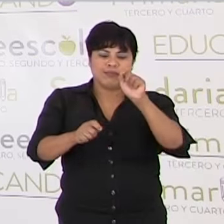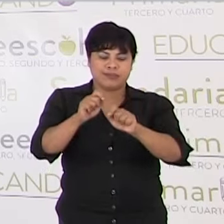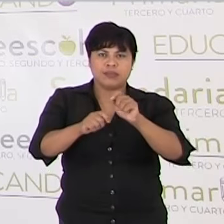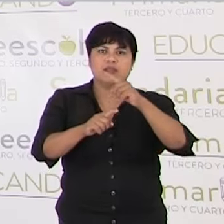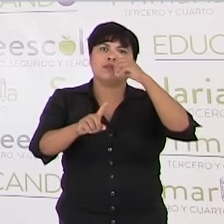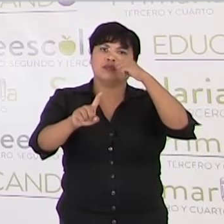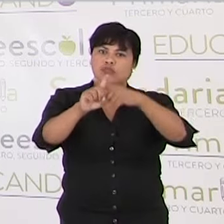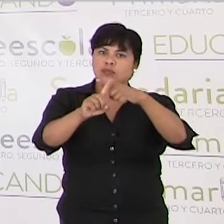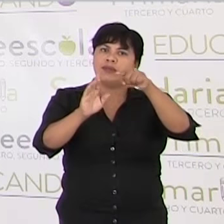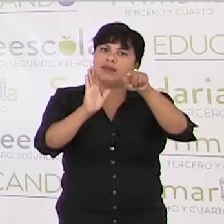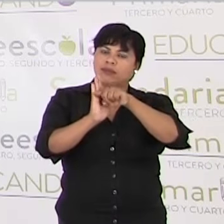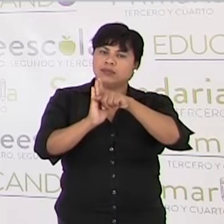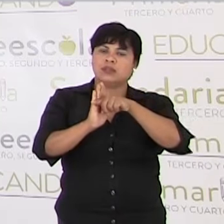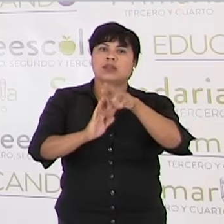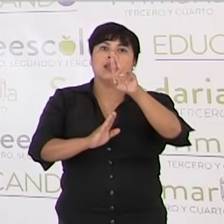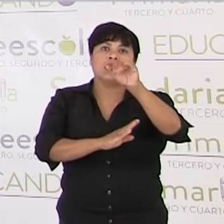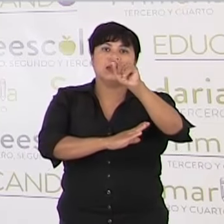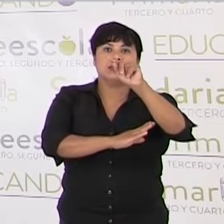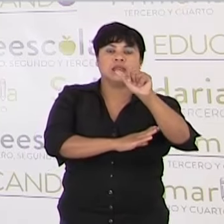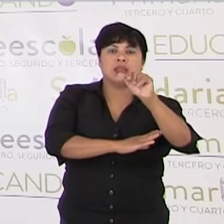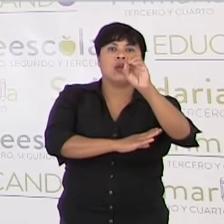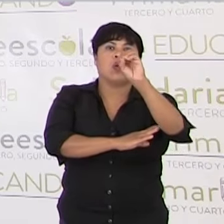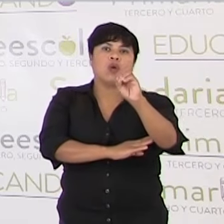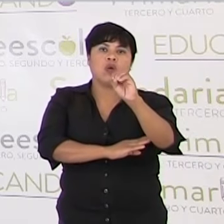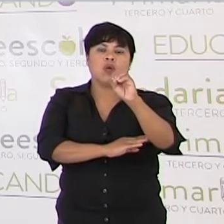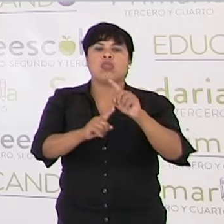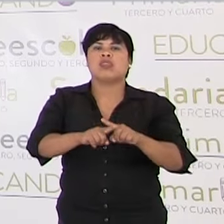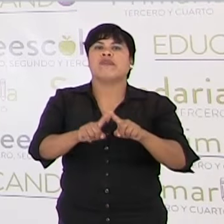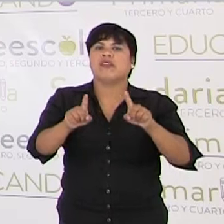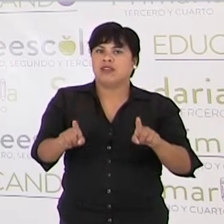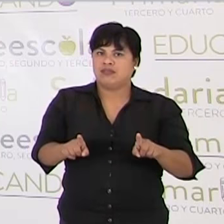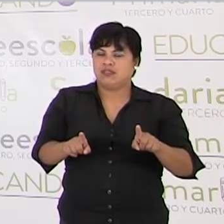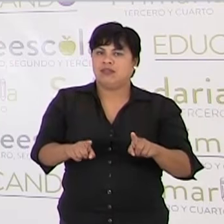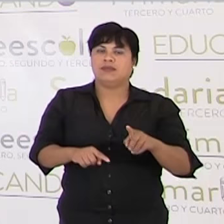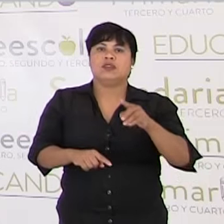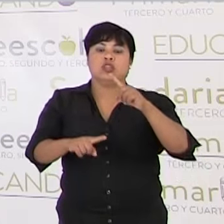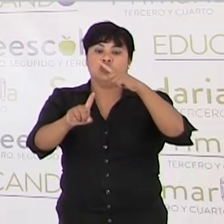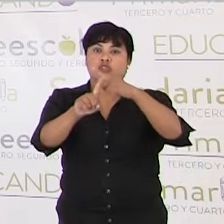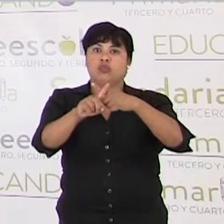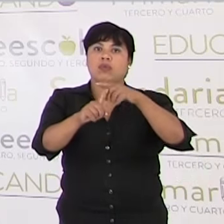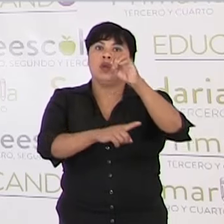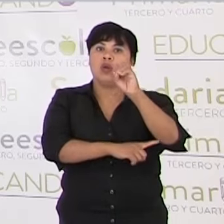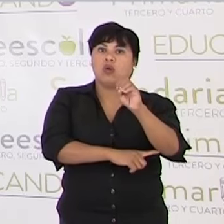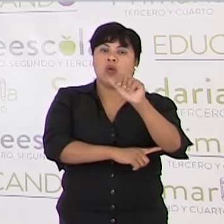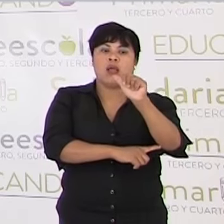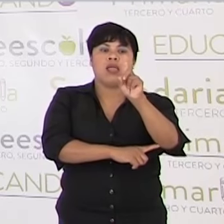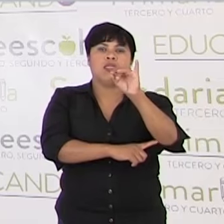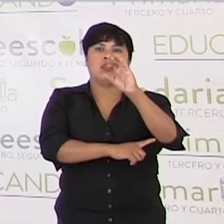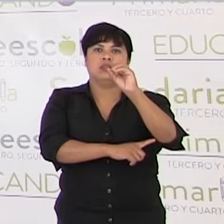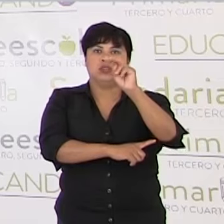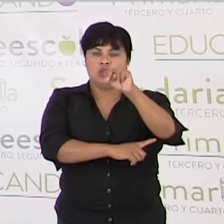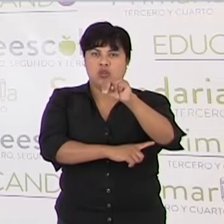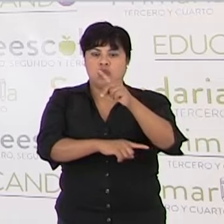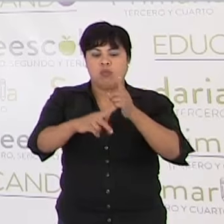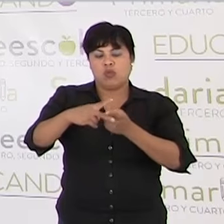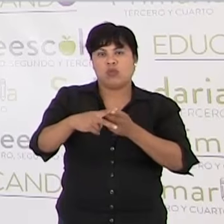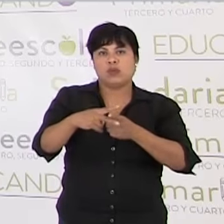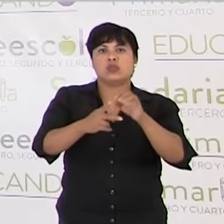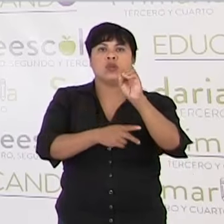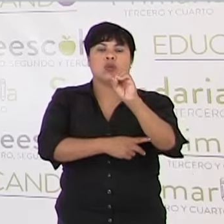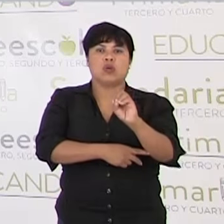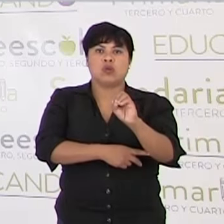básicas y nos decían resta o diferencia, suma o adición,